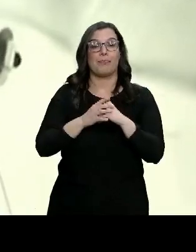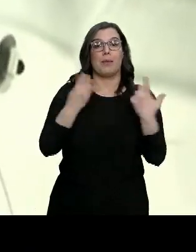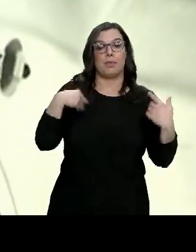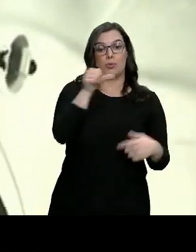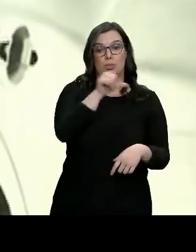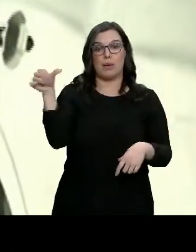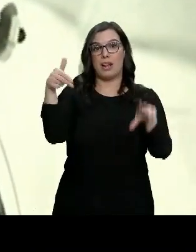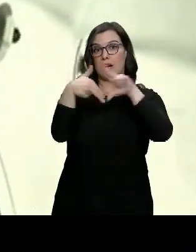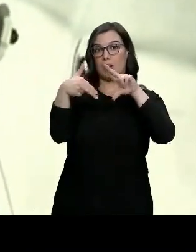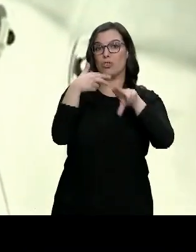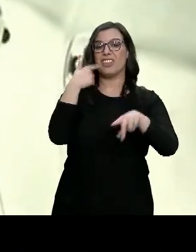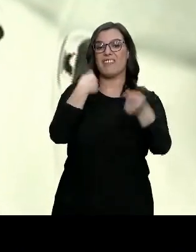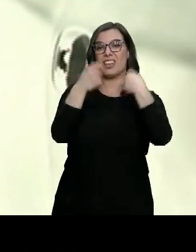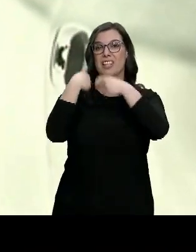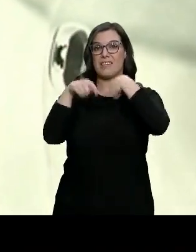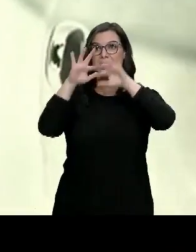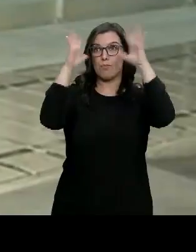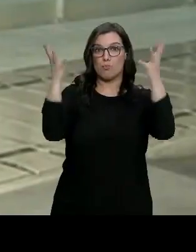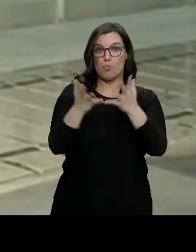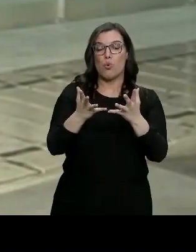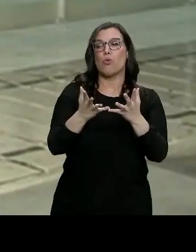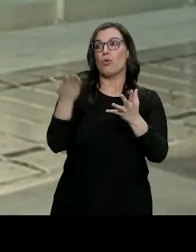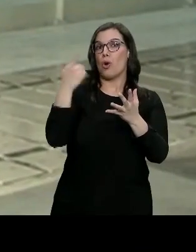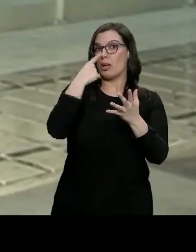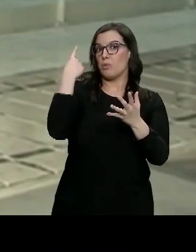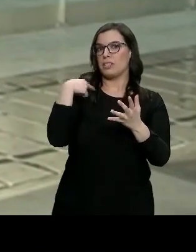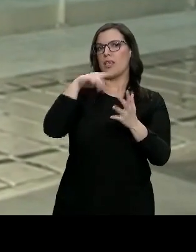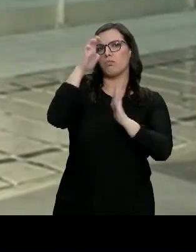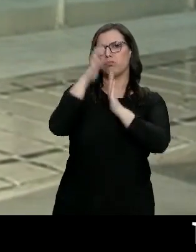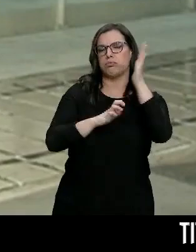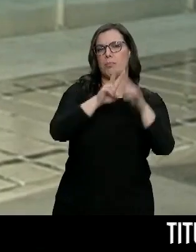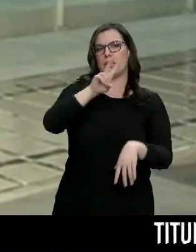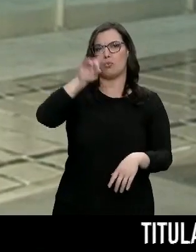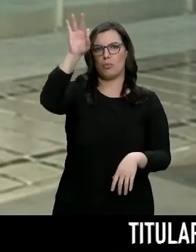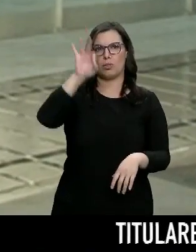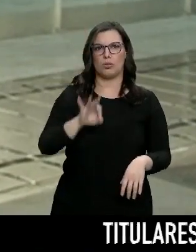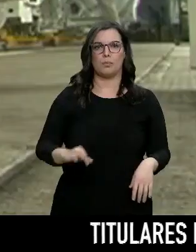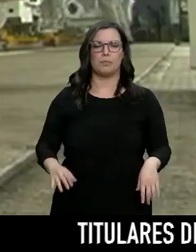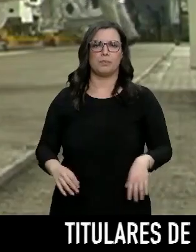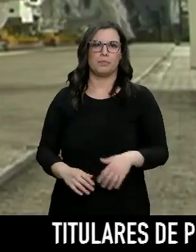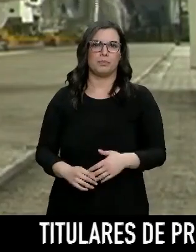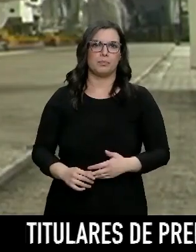ventas de automóviles en todo el mundo durante el año pasado se redujeron un 21%.